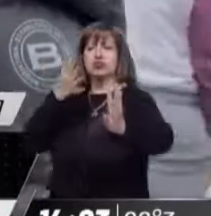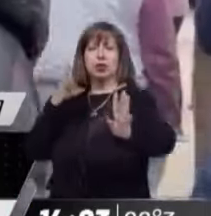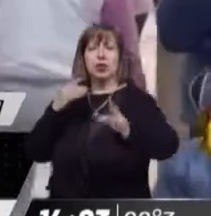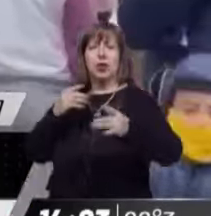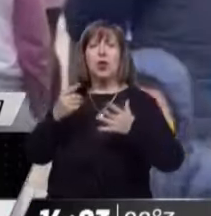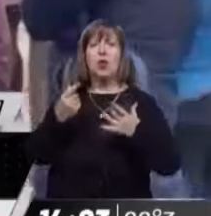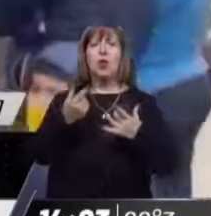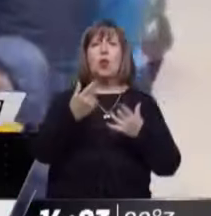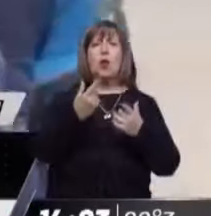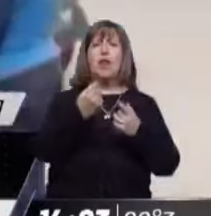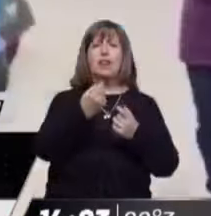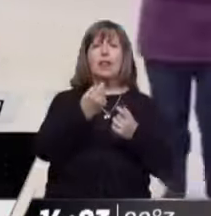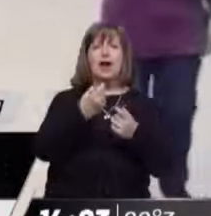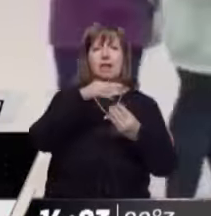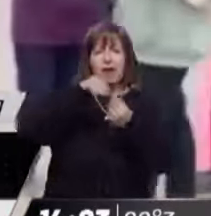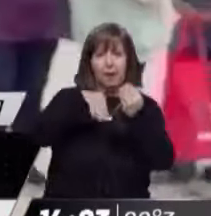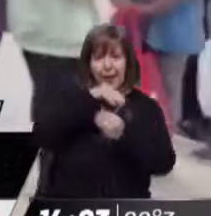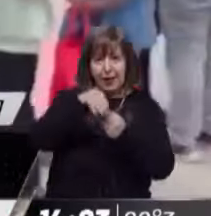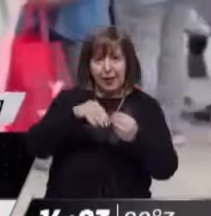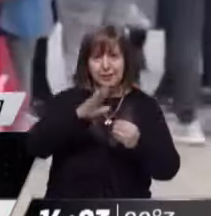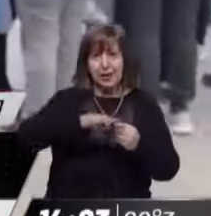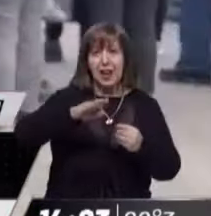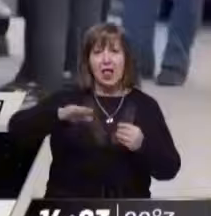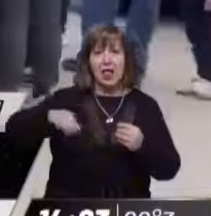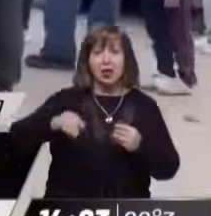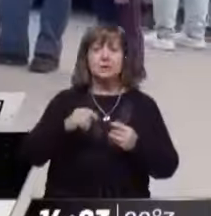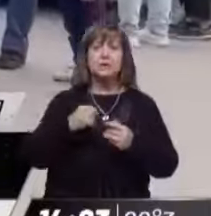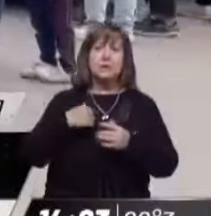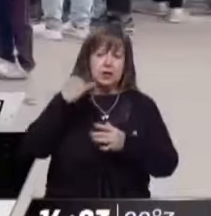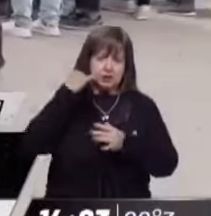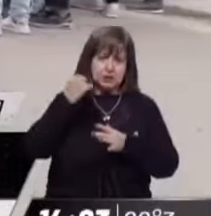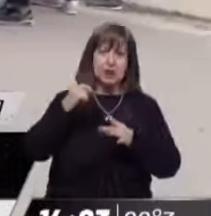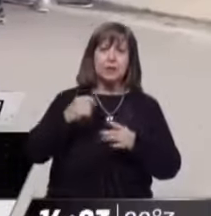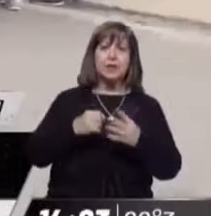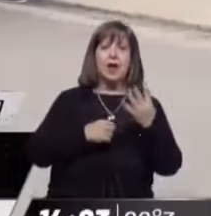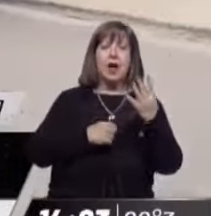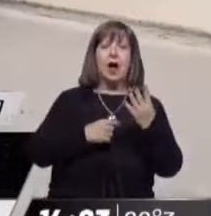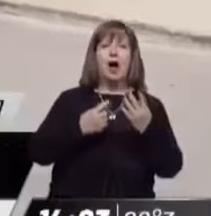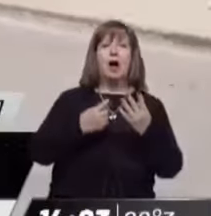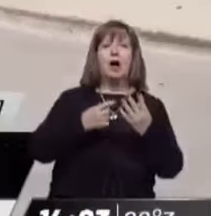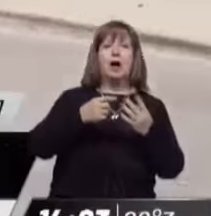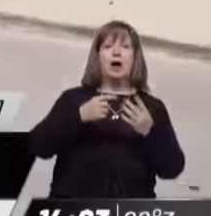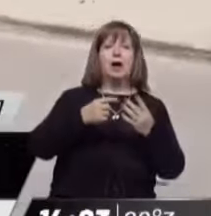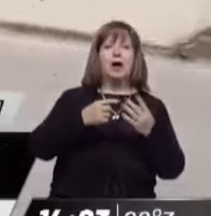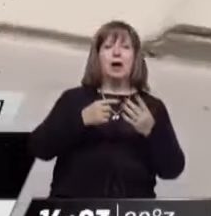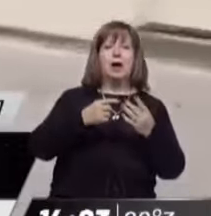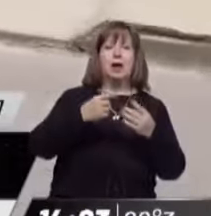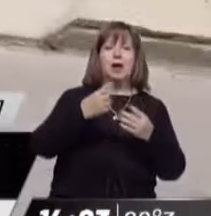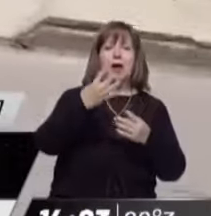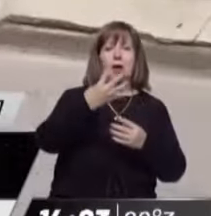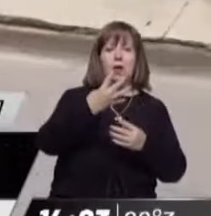leches están entregando por niño? Bien, acá nos dieron la autorización de 4 kilos por leche, ¿sí?